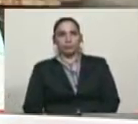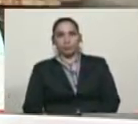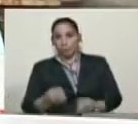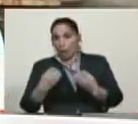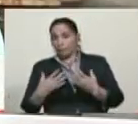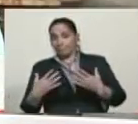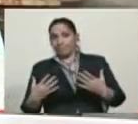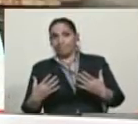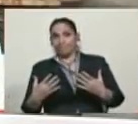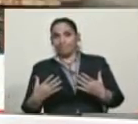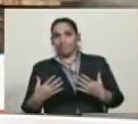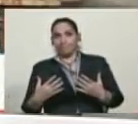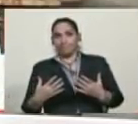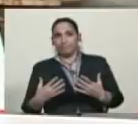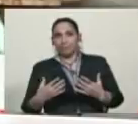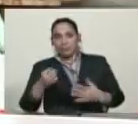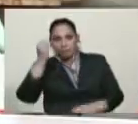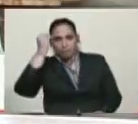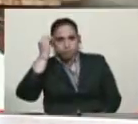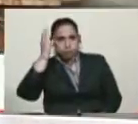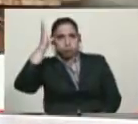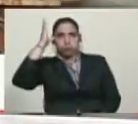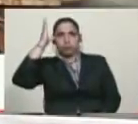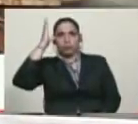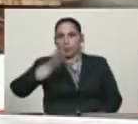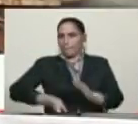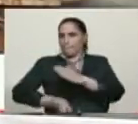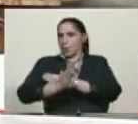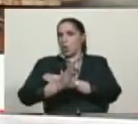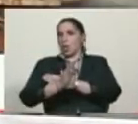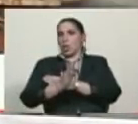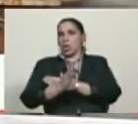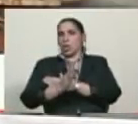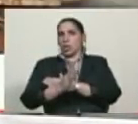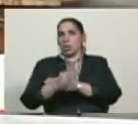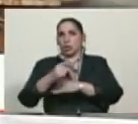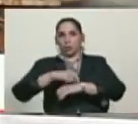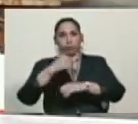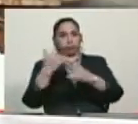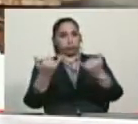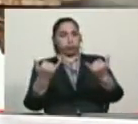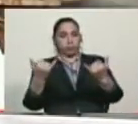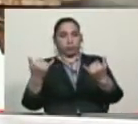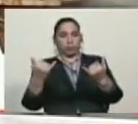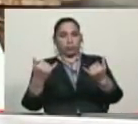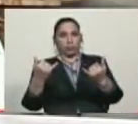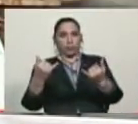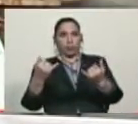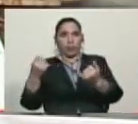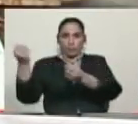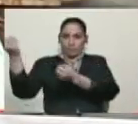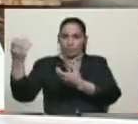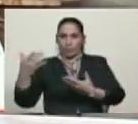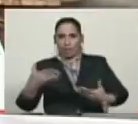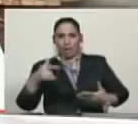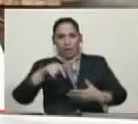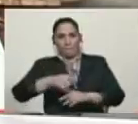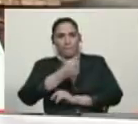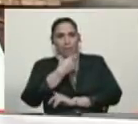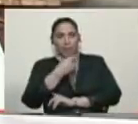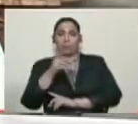esta capacidad de esta firmeza en el momento de traer estos medicamentos están llegando a